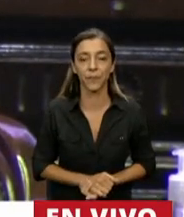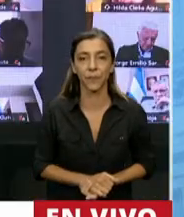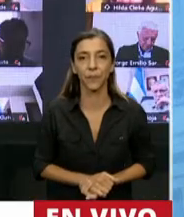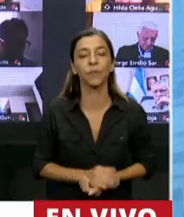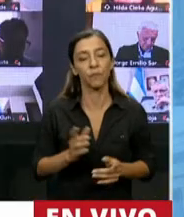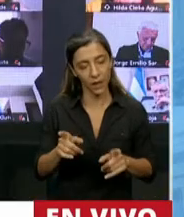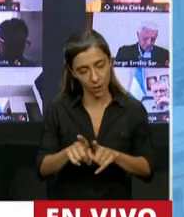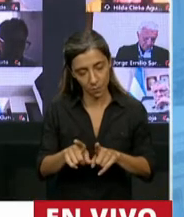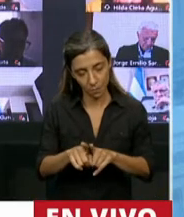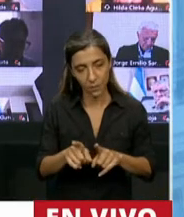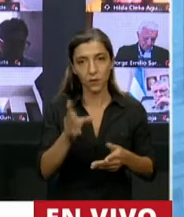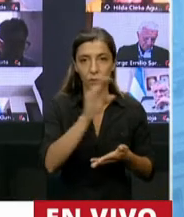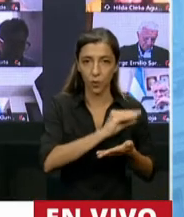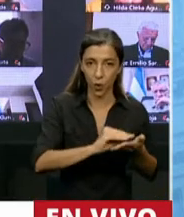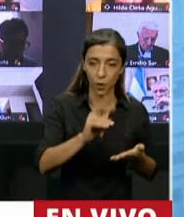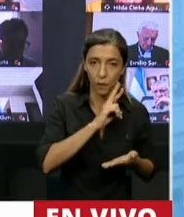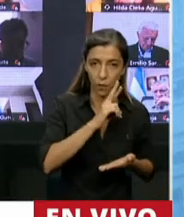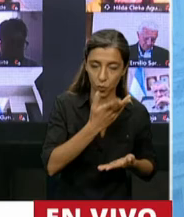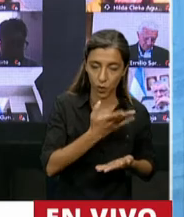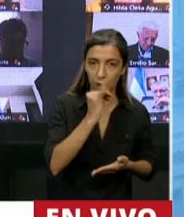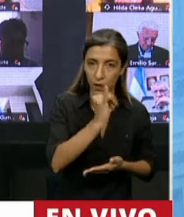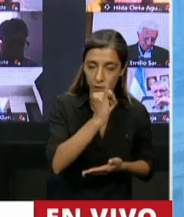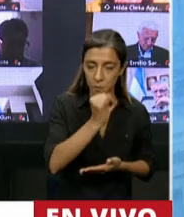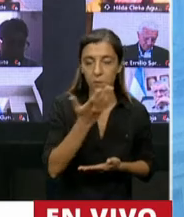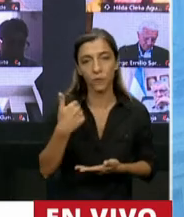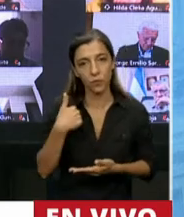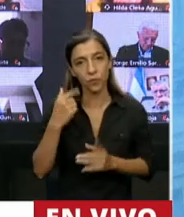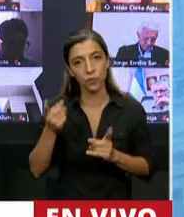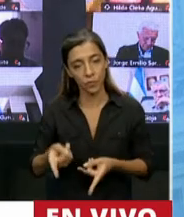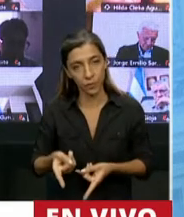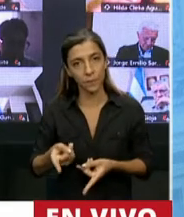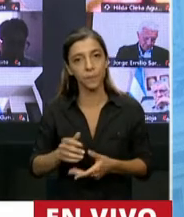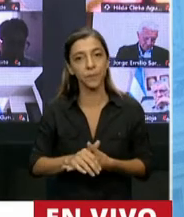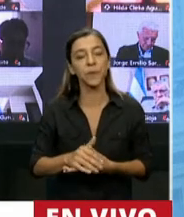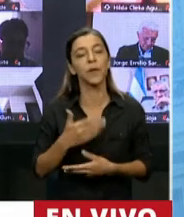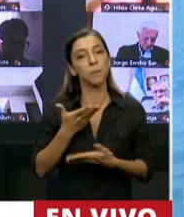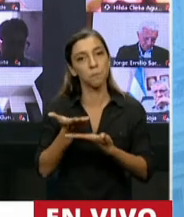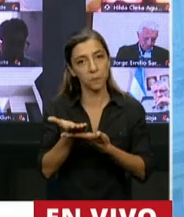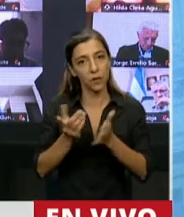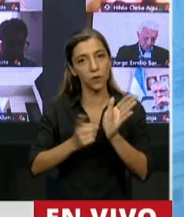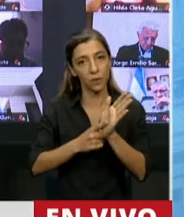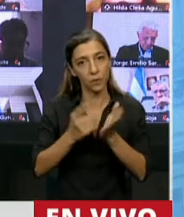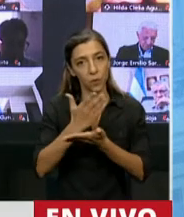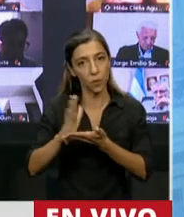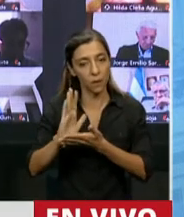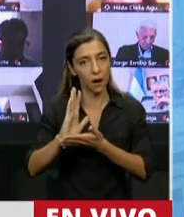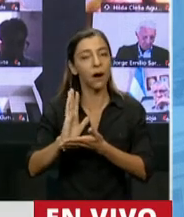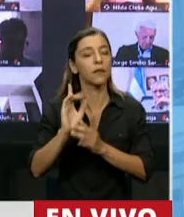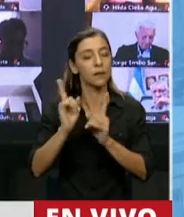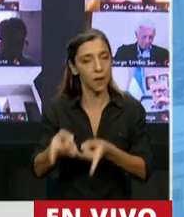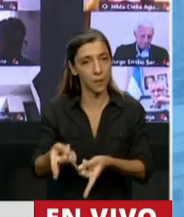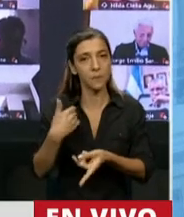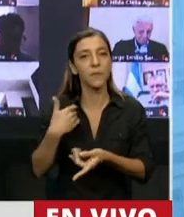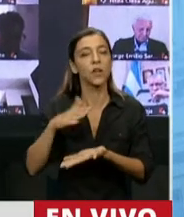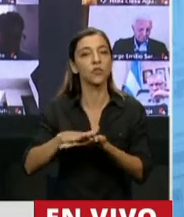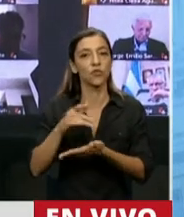En el mismo sentido que la diputada preopinante, yo creo que voy a pedir el mismo apartamiento de reglamento por el etiquetado frontal